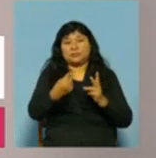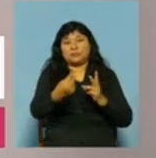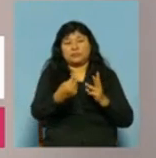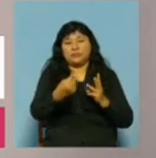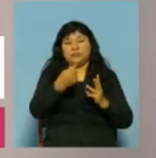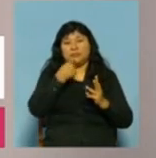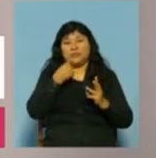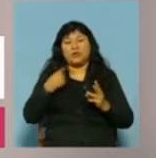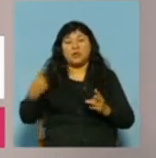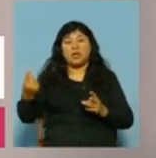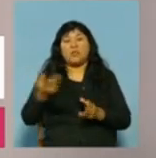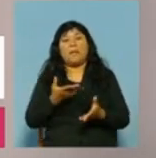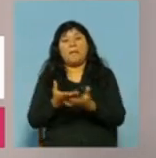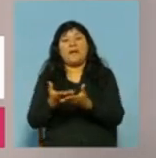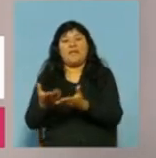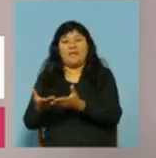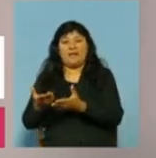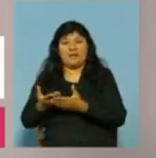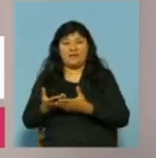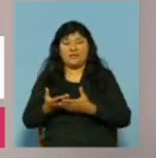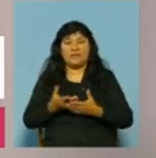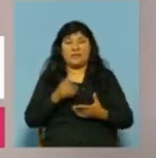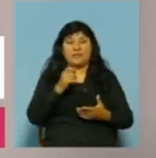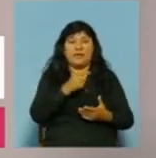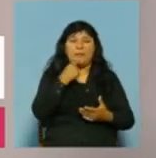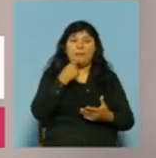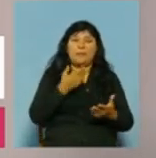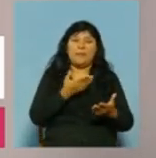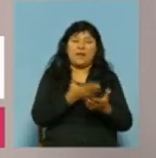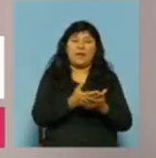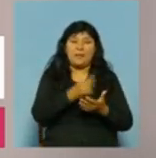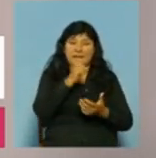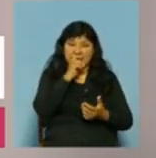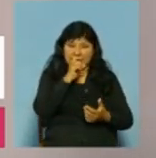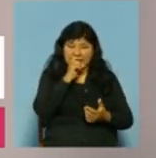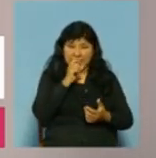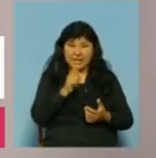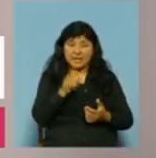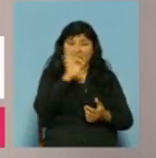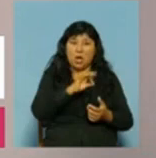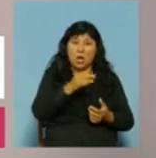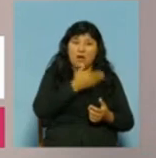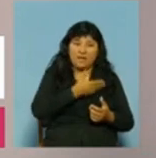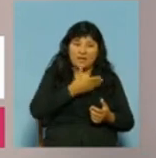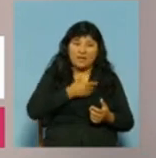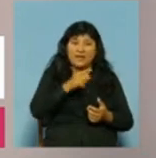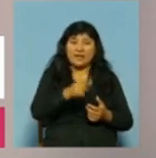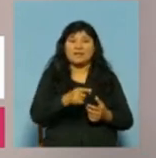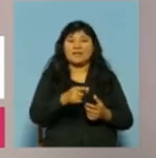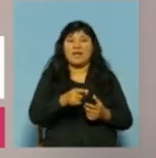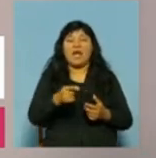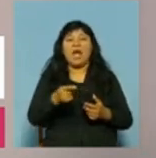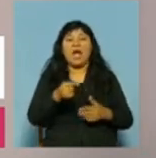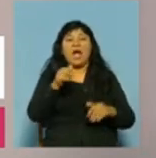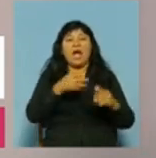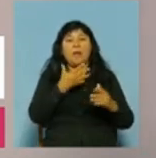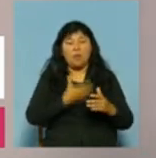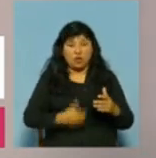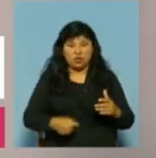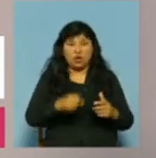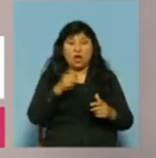a ver a nuestros votantes es que voten por el candidato a presidente dice que va a vetar la ley del aborto si el congreso la vota